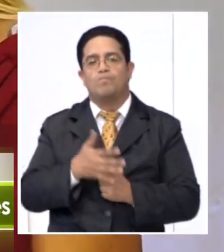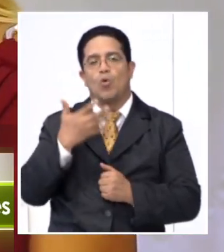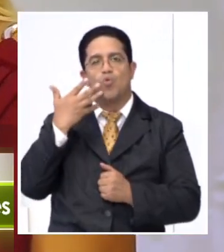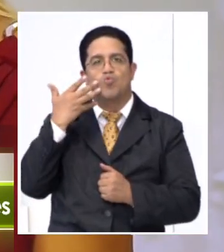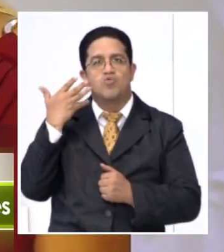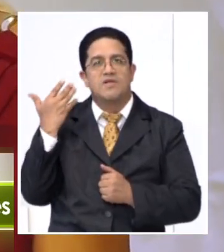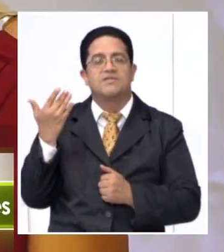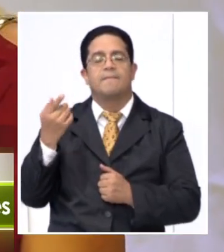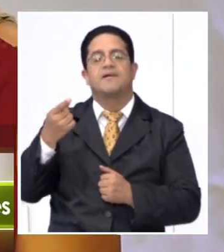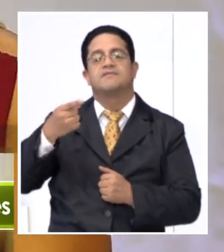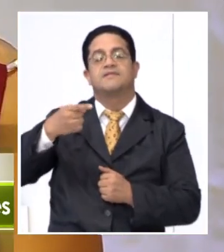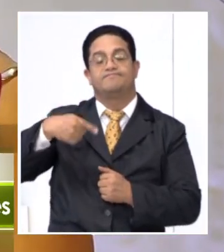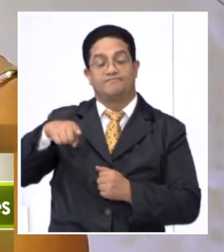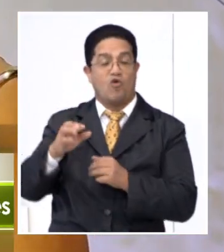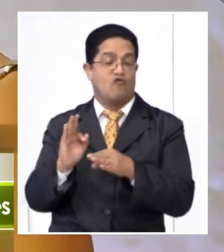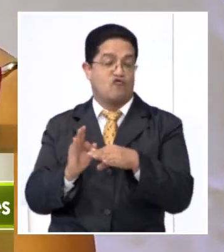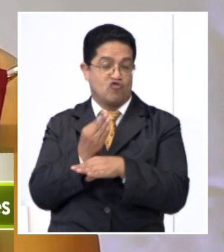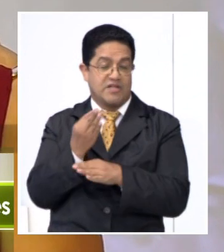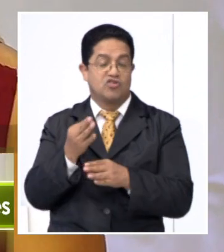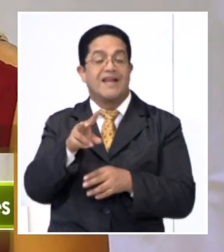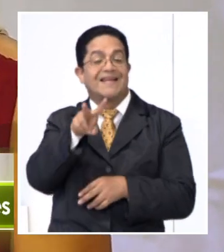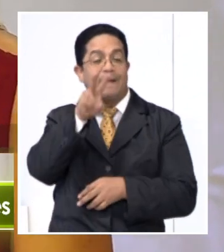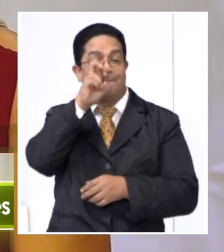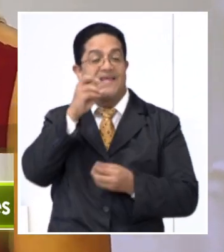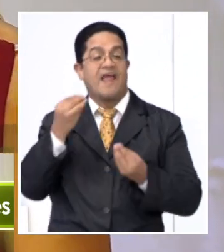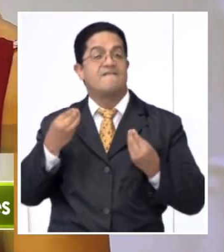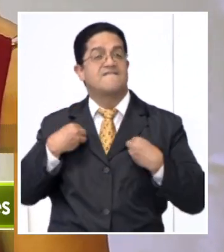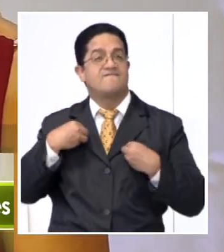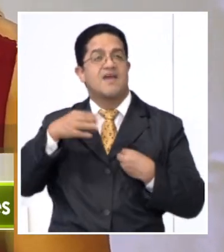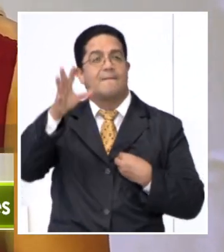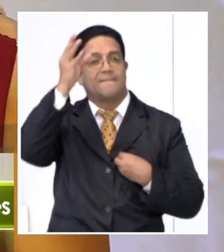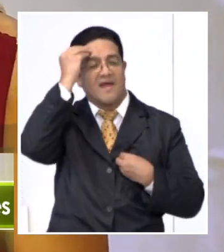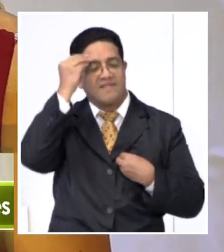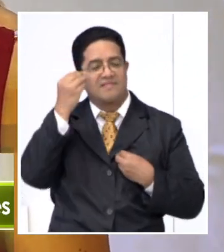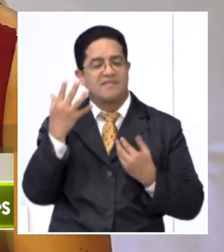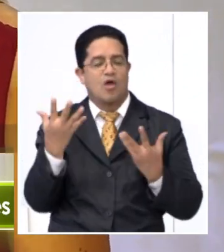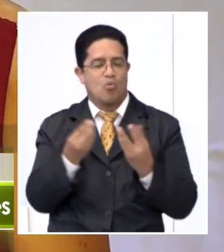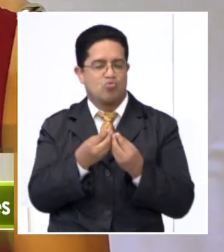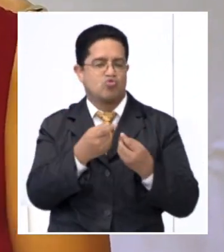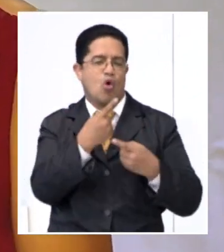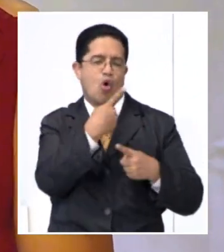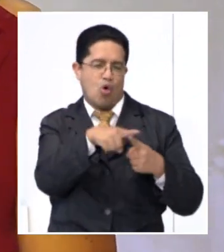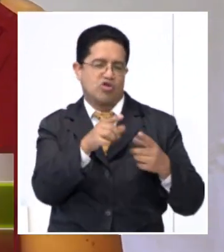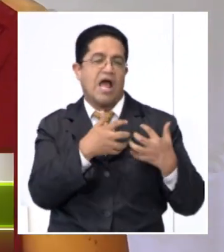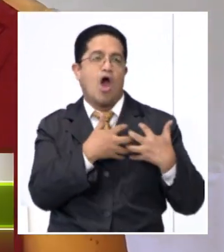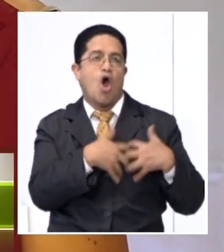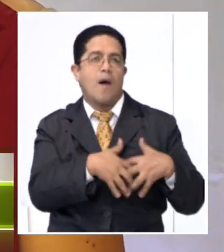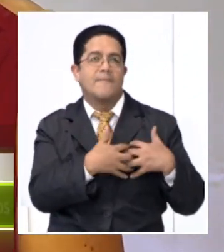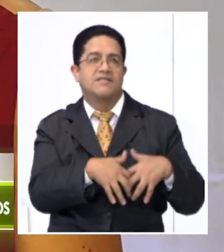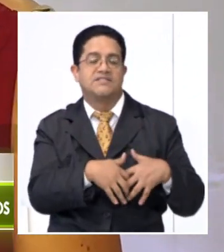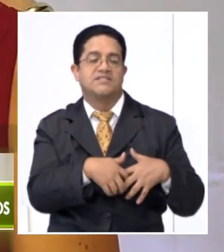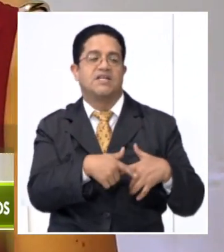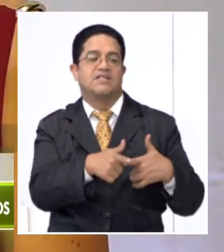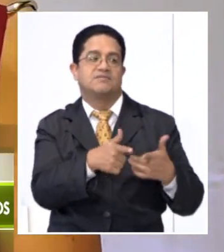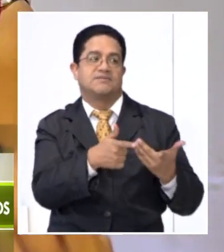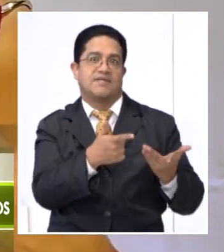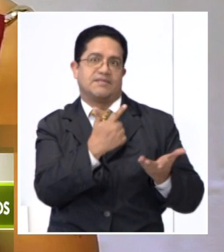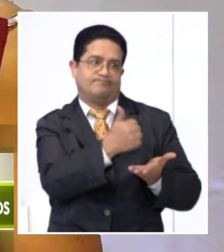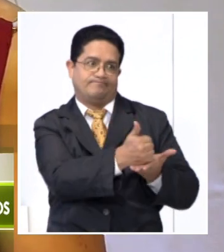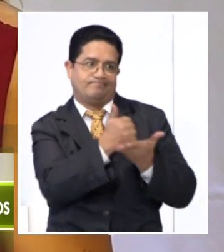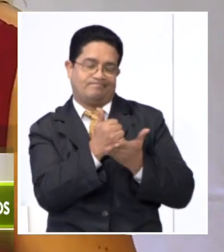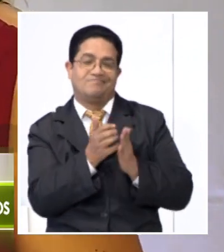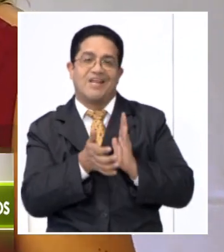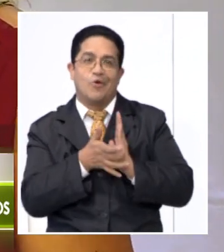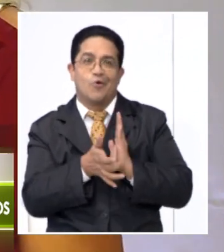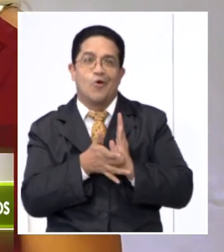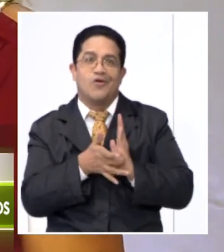nuestra fundación Respira, Vive y Aprende, en conjunto con la compañía Corcaribe. Respira Libre Corcaribe es la que nos da el sustento tecnológico que